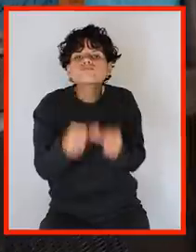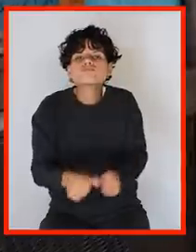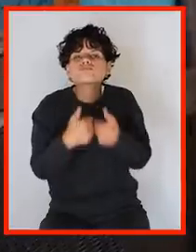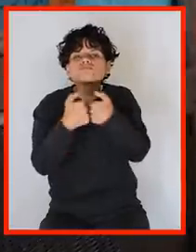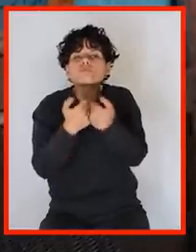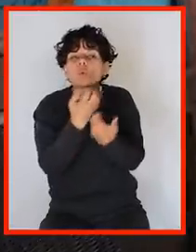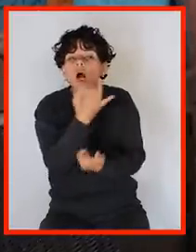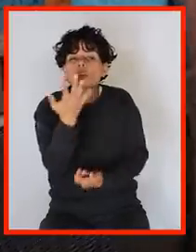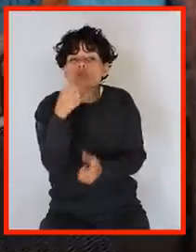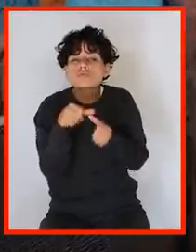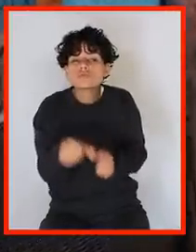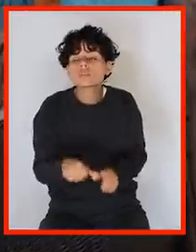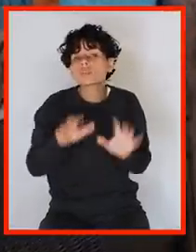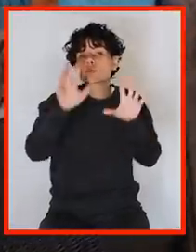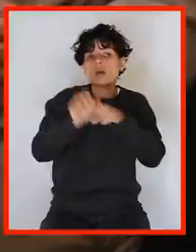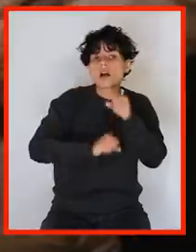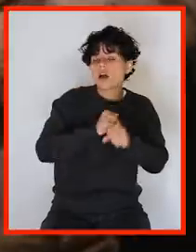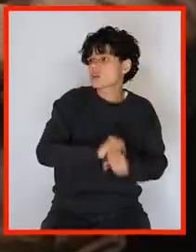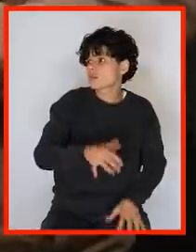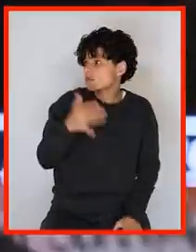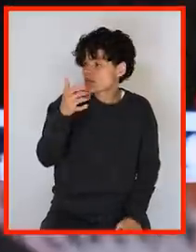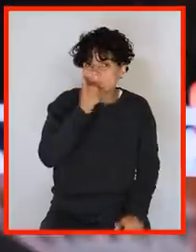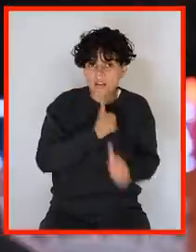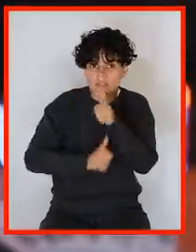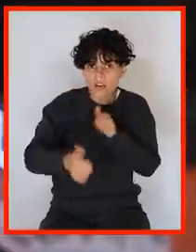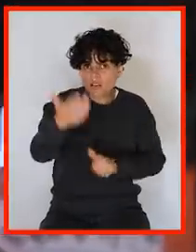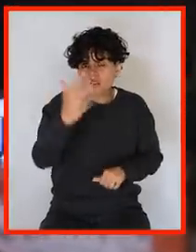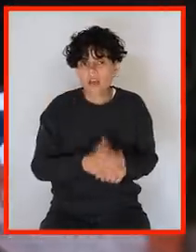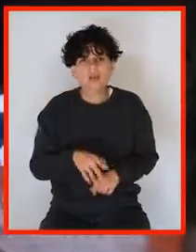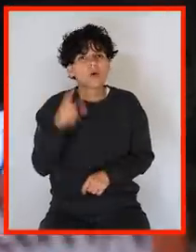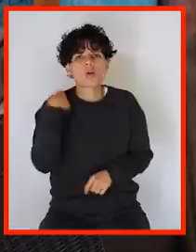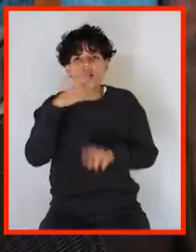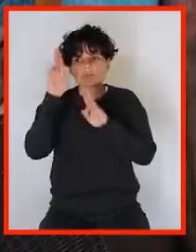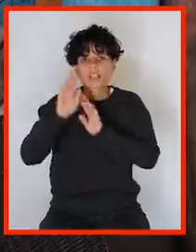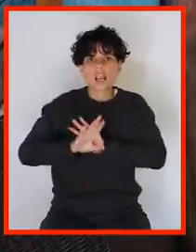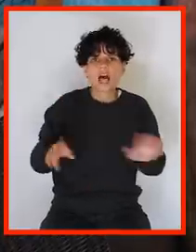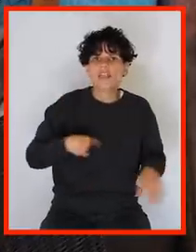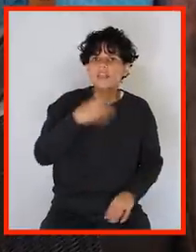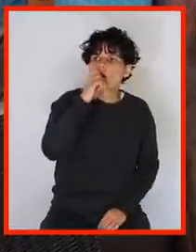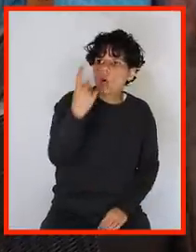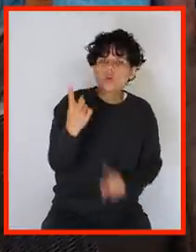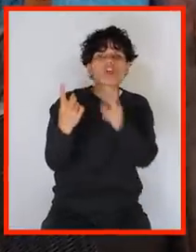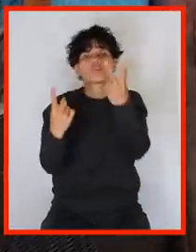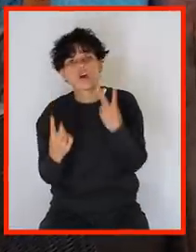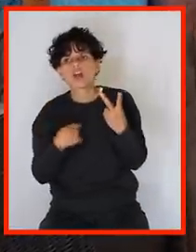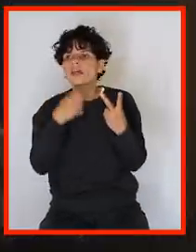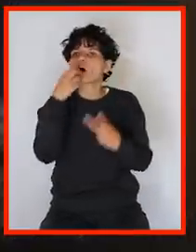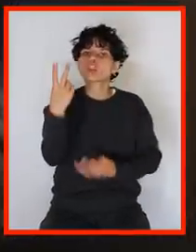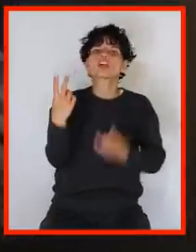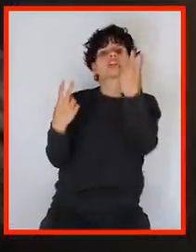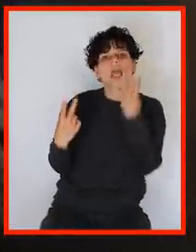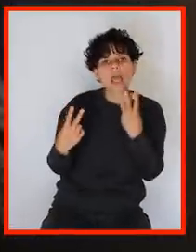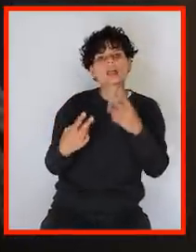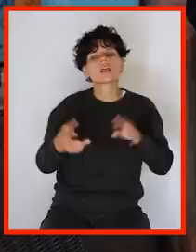usted? ¿Cuántos años lleva en la relación? 9 años, puta que tiene paciencia. Oye, si no respeta nada, le digo uno, quiere dos. Le